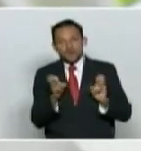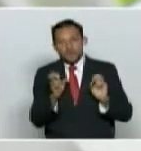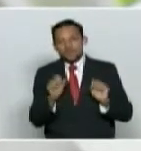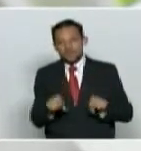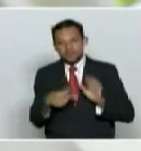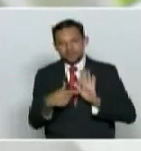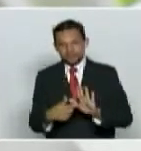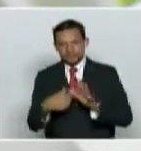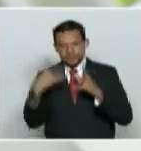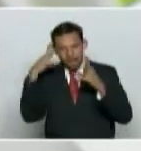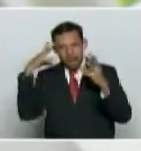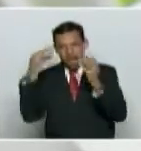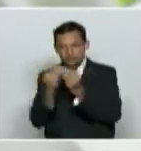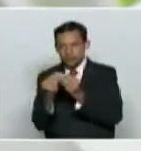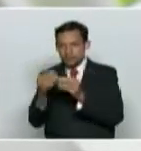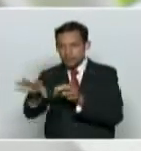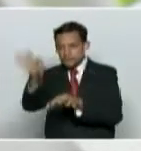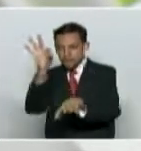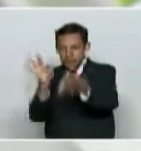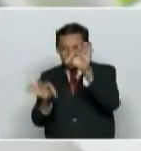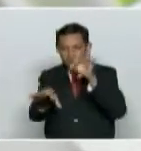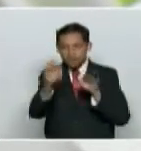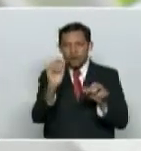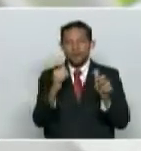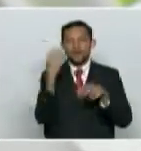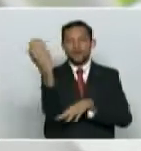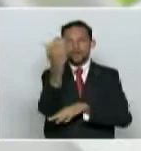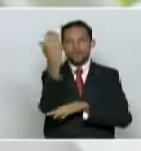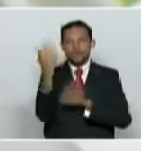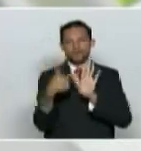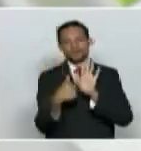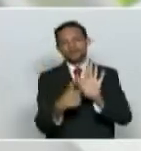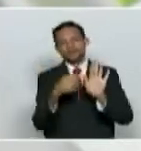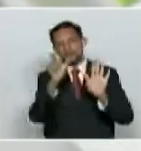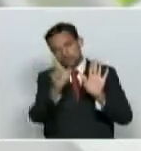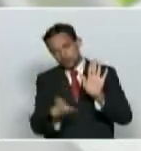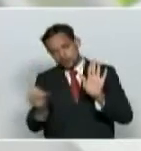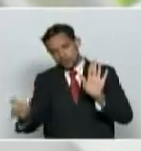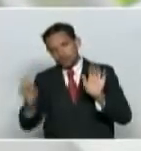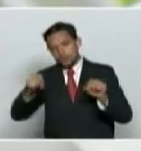para descubrir ese talento y poderlo mostrar a Colombia y al mundo entero.